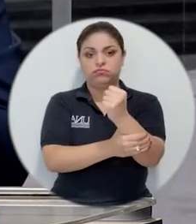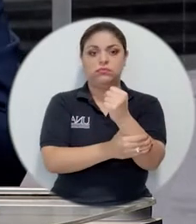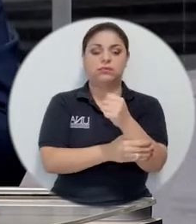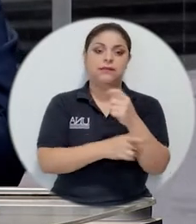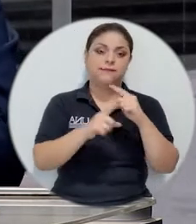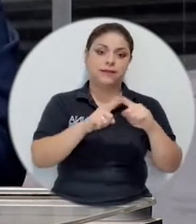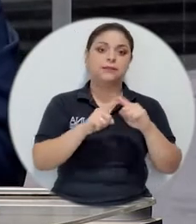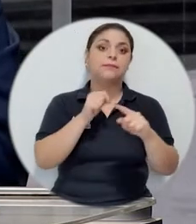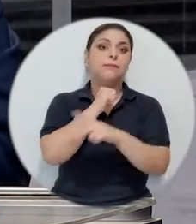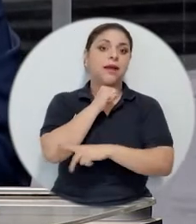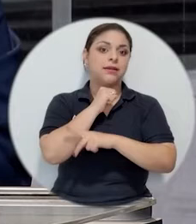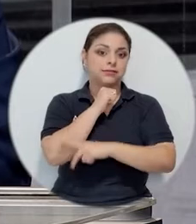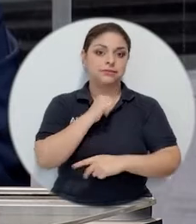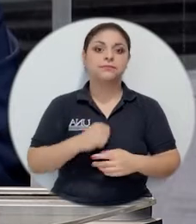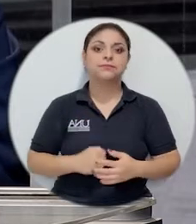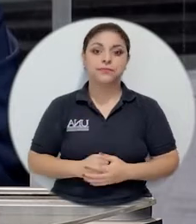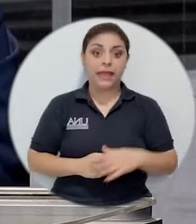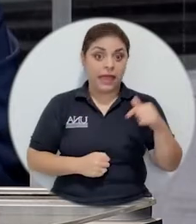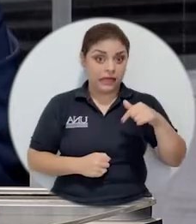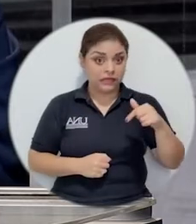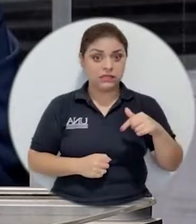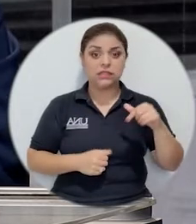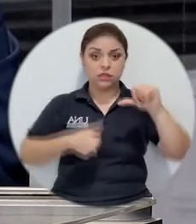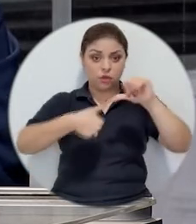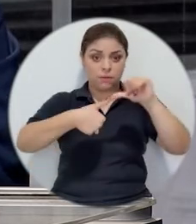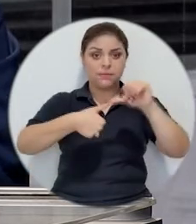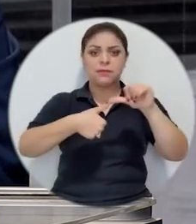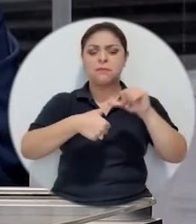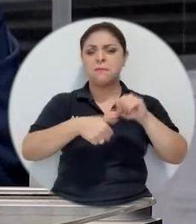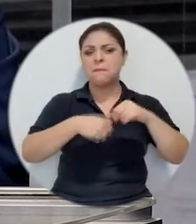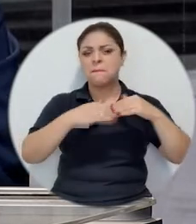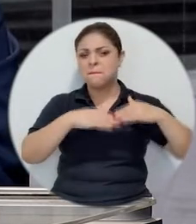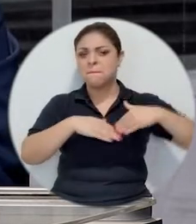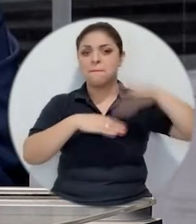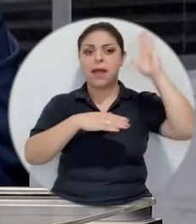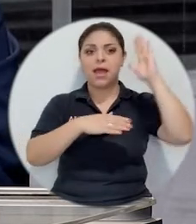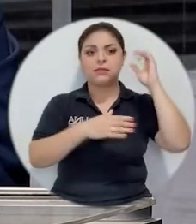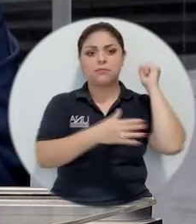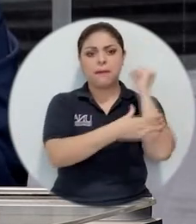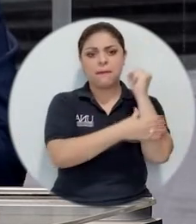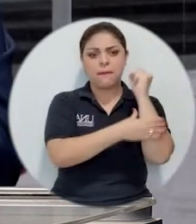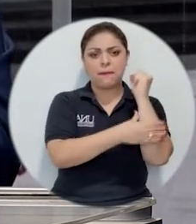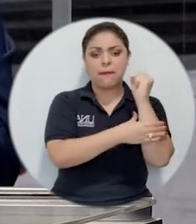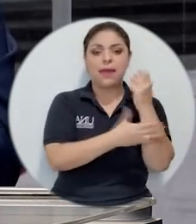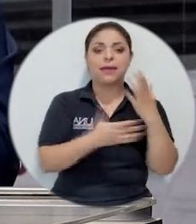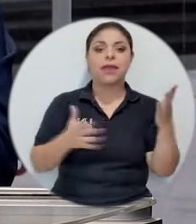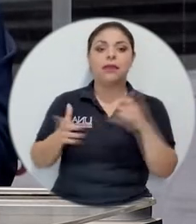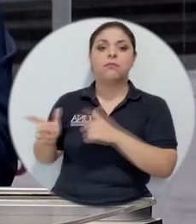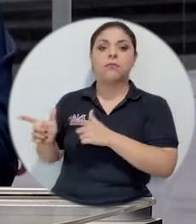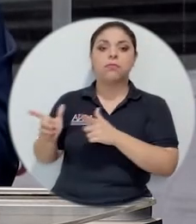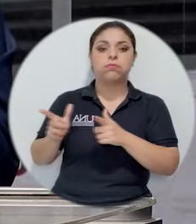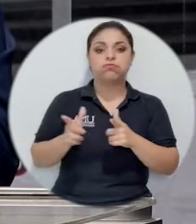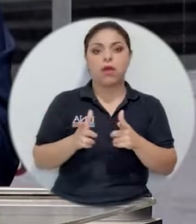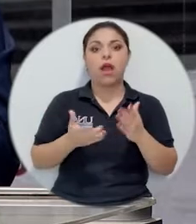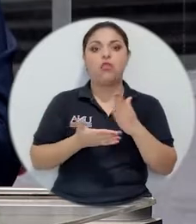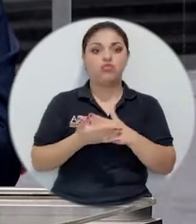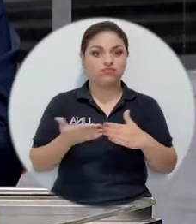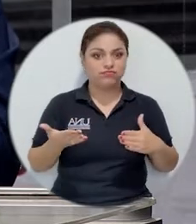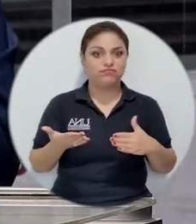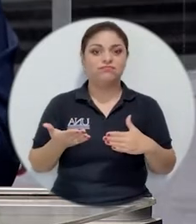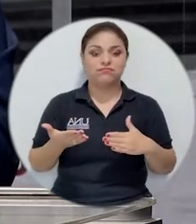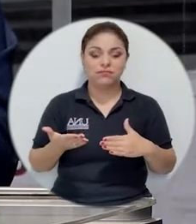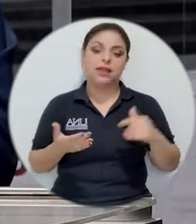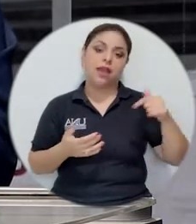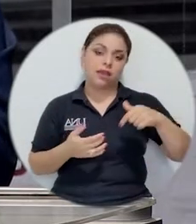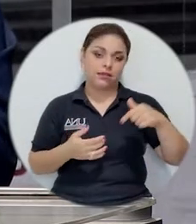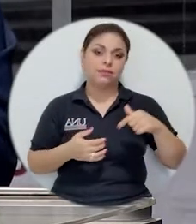incluso ha llegado momentos que han sido más altas de países con conflictos armados abiertos. Y ese tipo de dinámica genera